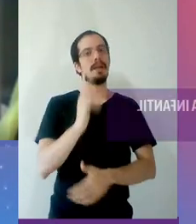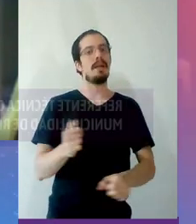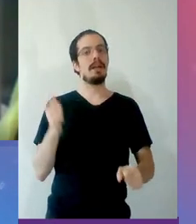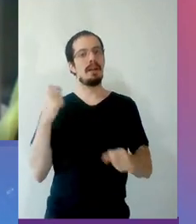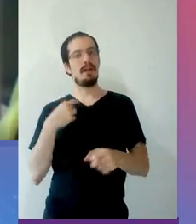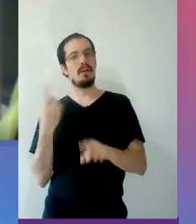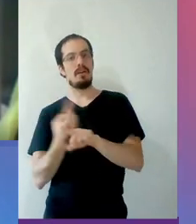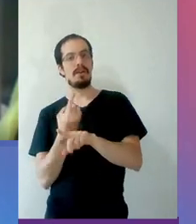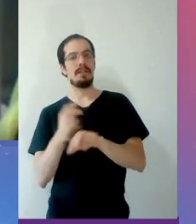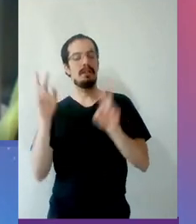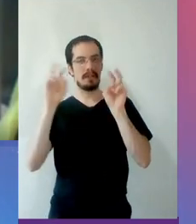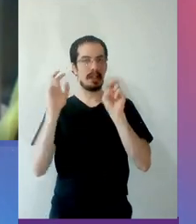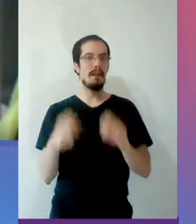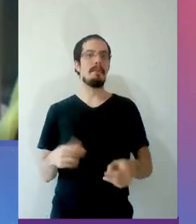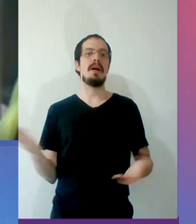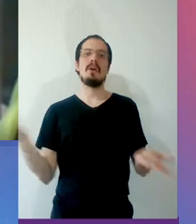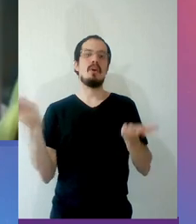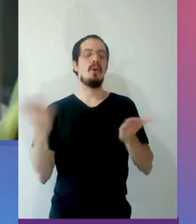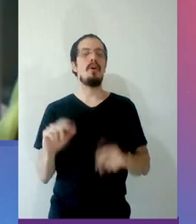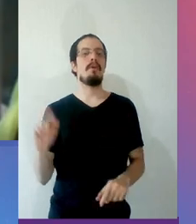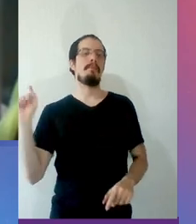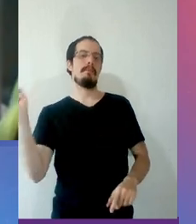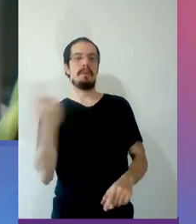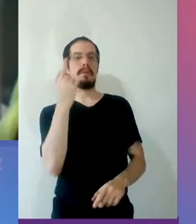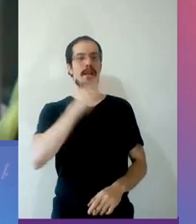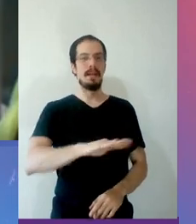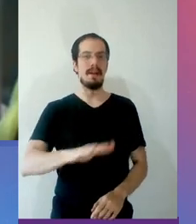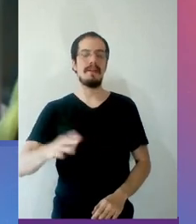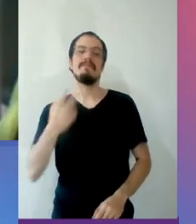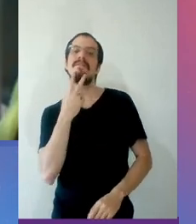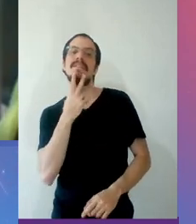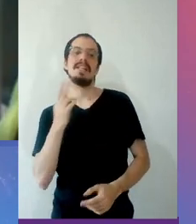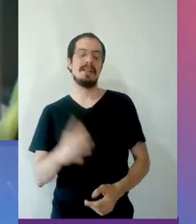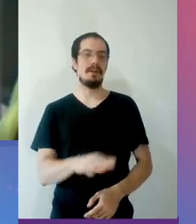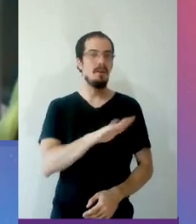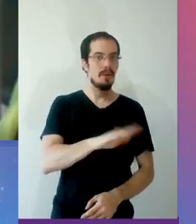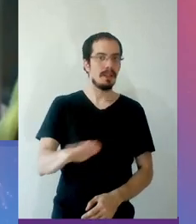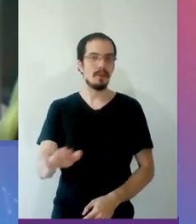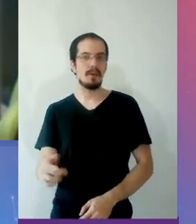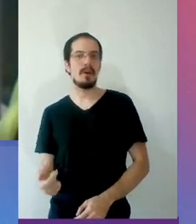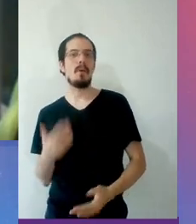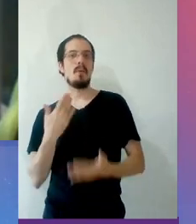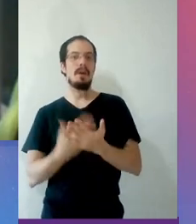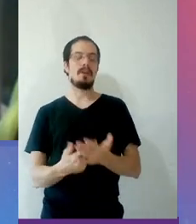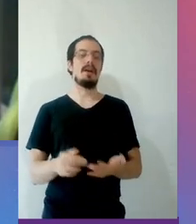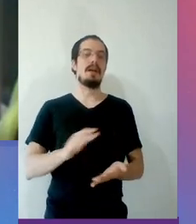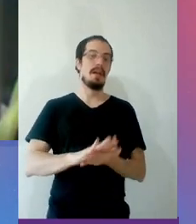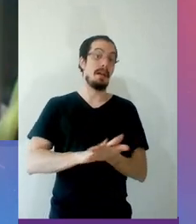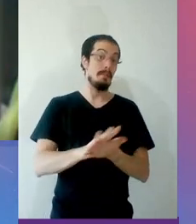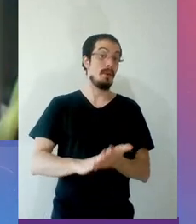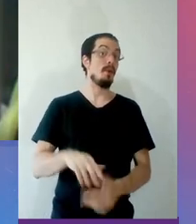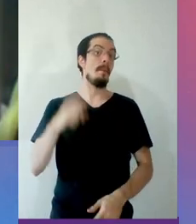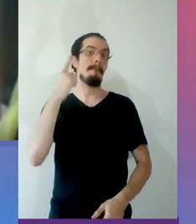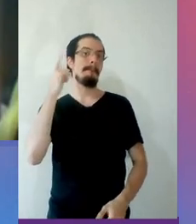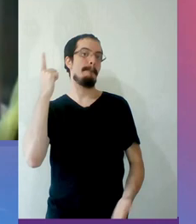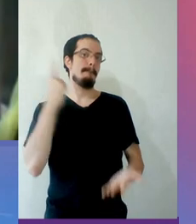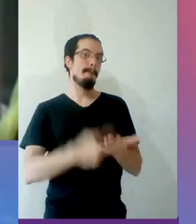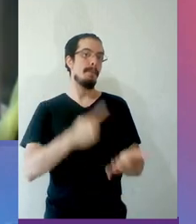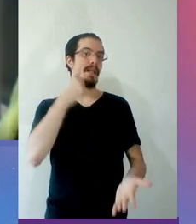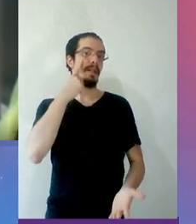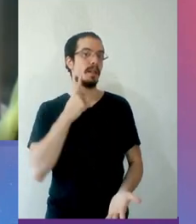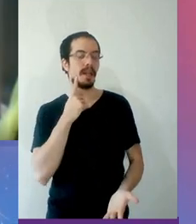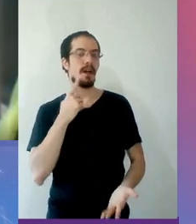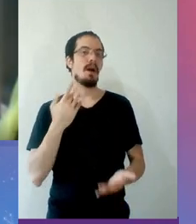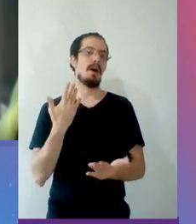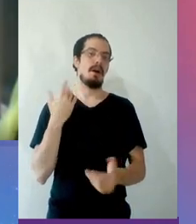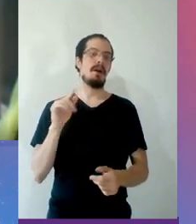de la primera etapa de vida, ¿cierto? Que es esta, la etapa de los 1000 días, ¿sí? Que se cuenta desde la gestación